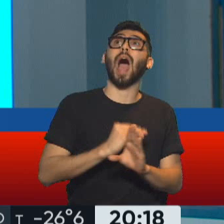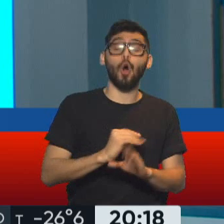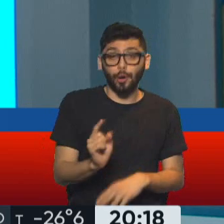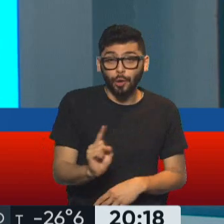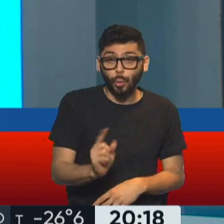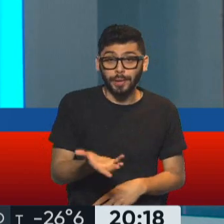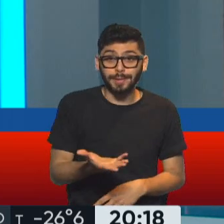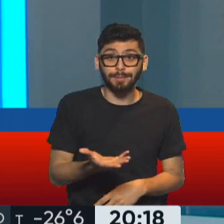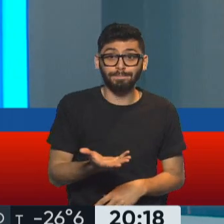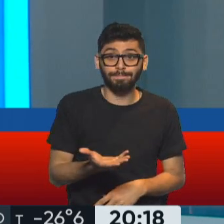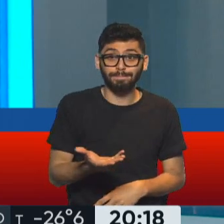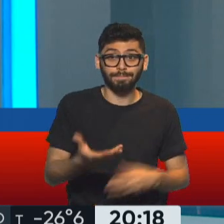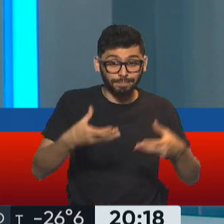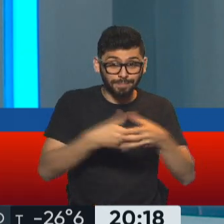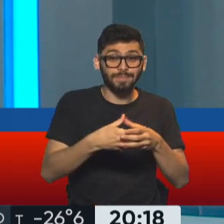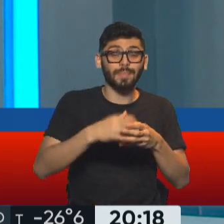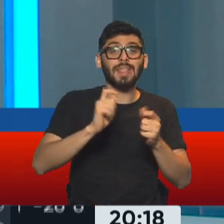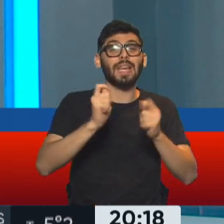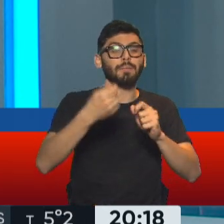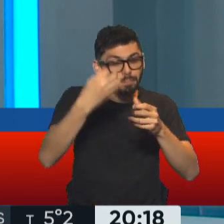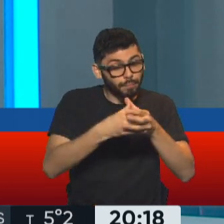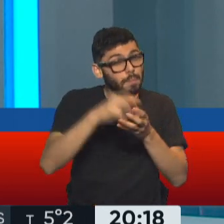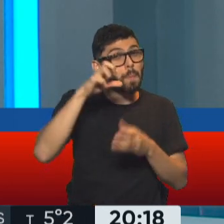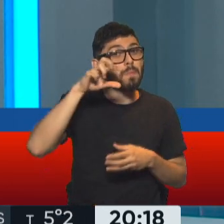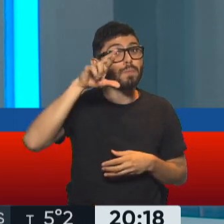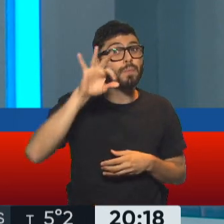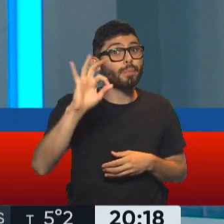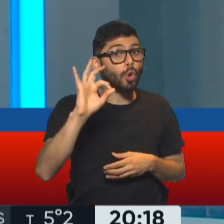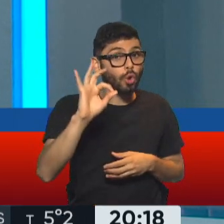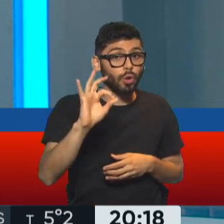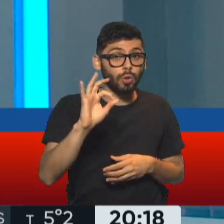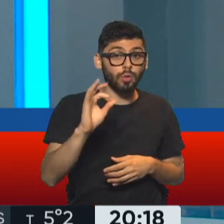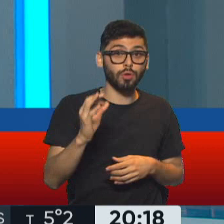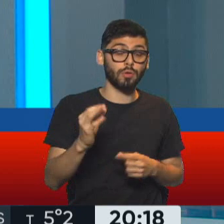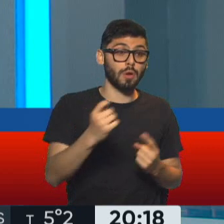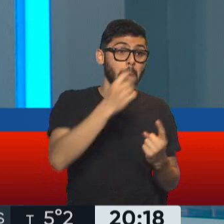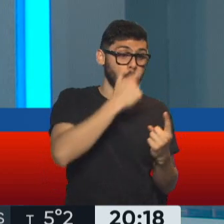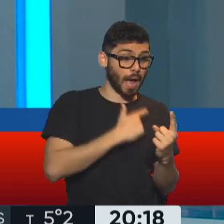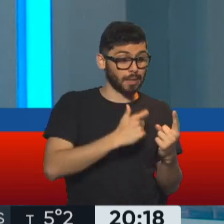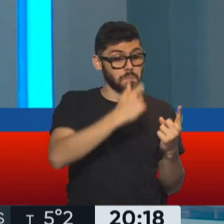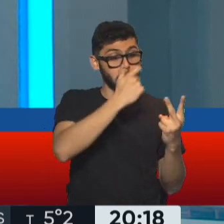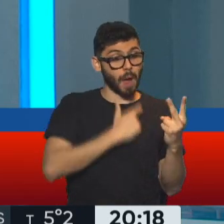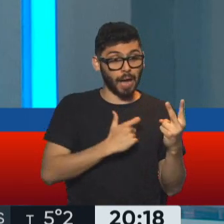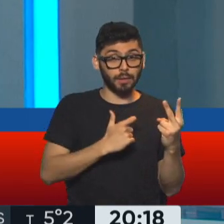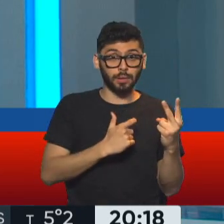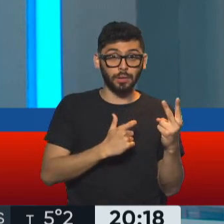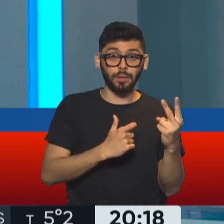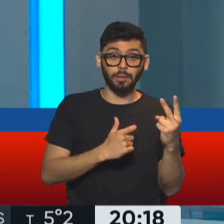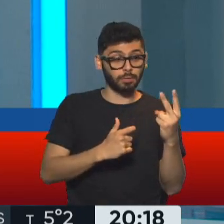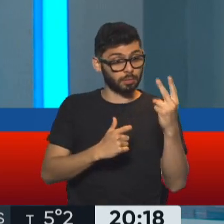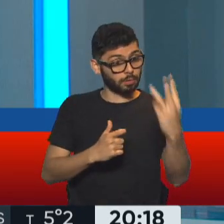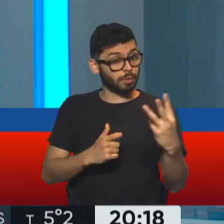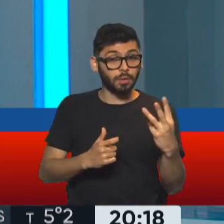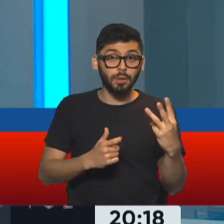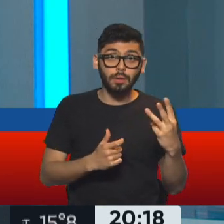Y cambiemos, el PRO específicamente tuvo 2 periodos de Mauricio Macri, va por el segundo periodo y nunca hubo una